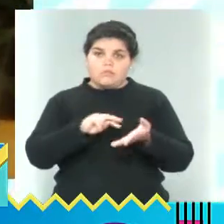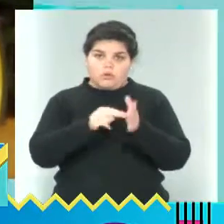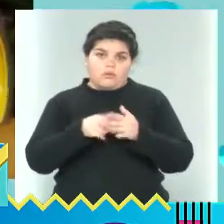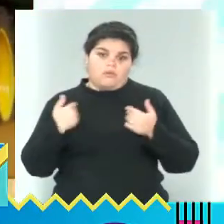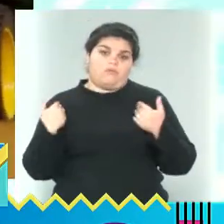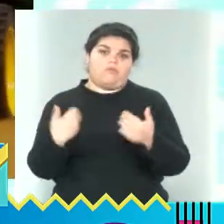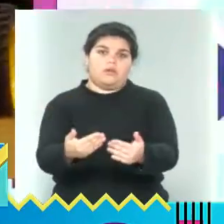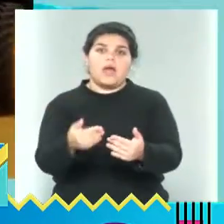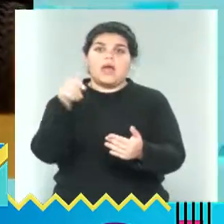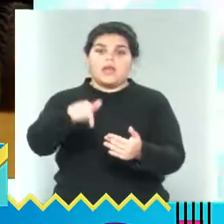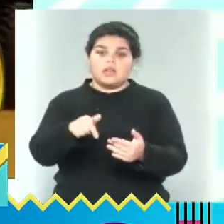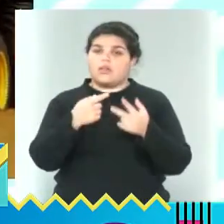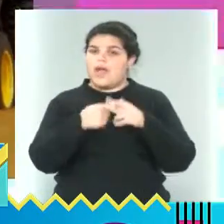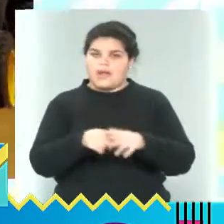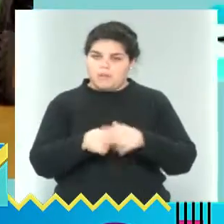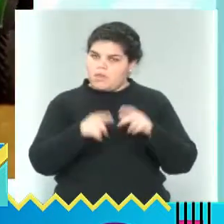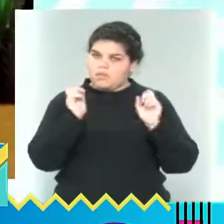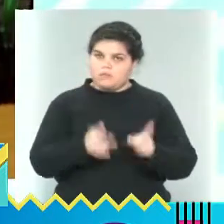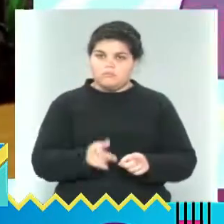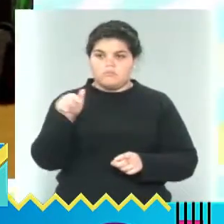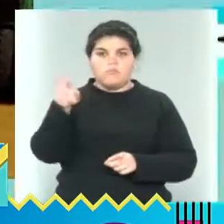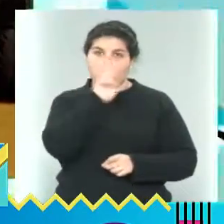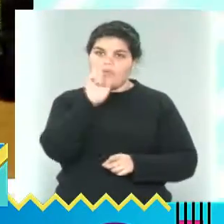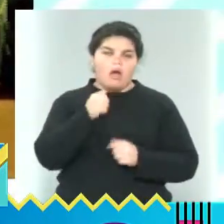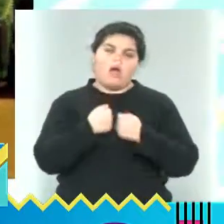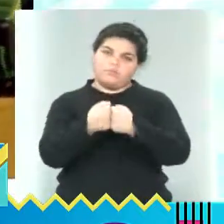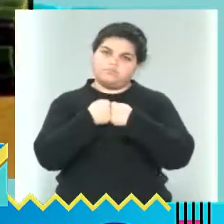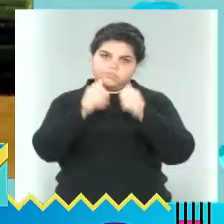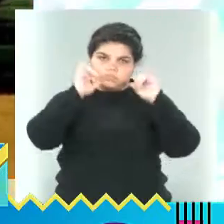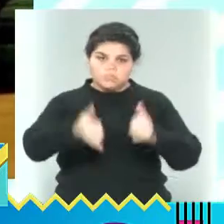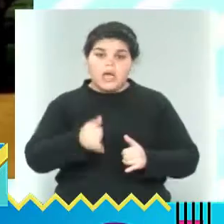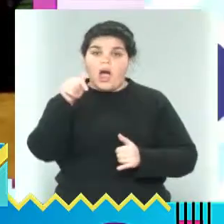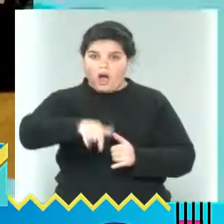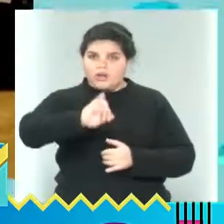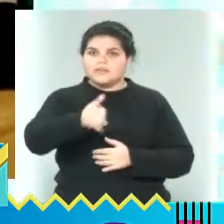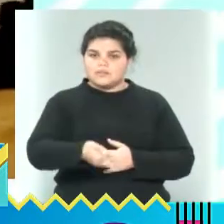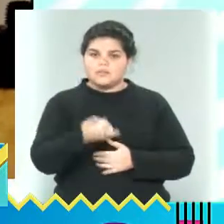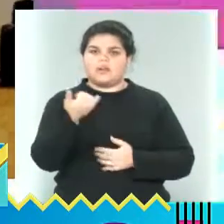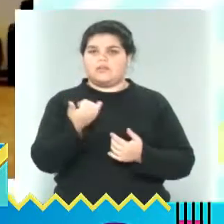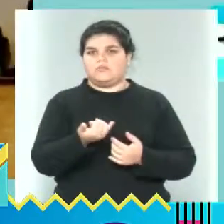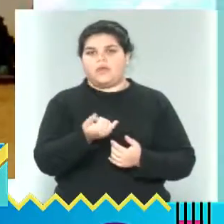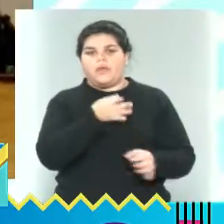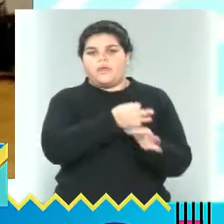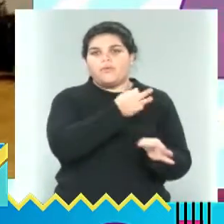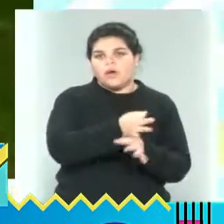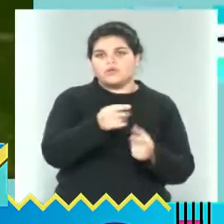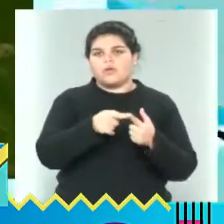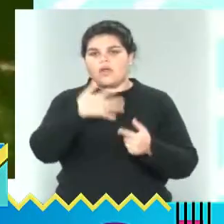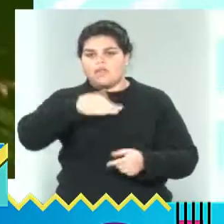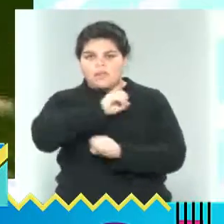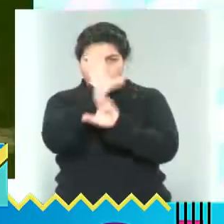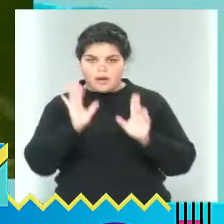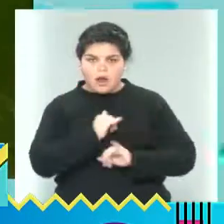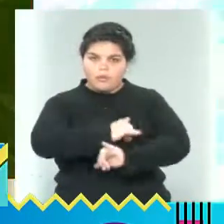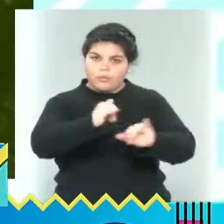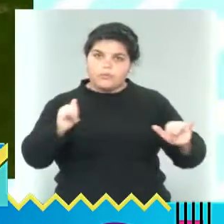estas herramientas, y en eso concuerdo totalmente con Miriam, que ahora tenemos a través de la educación, a través de la concientización,